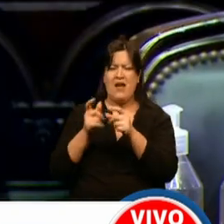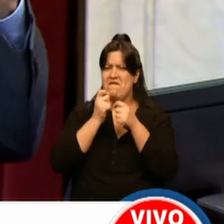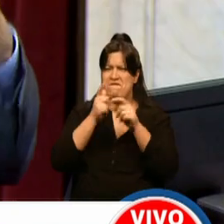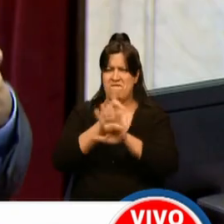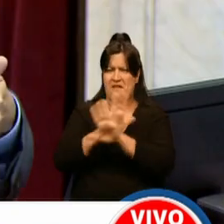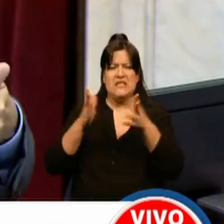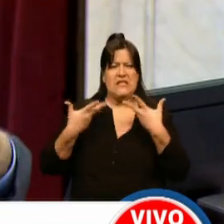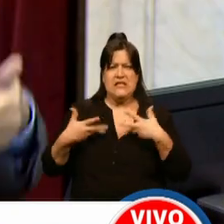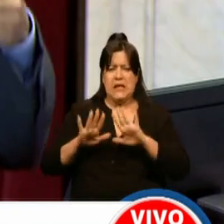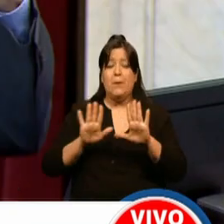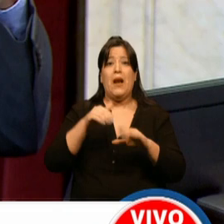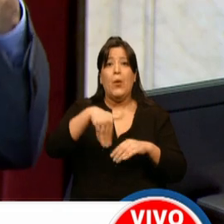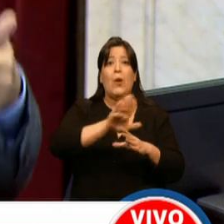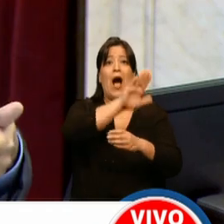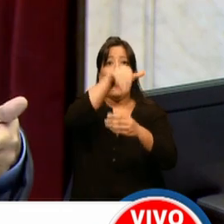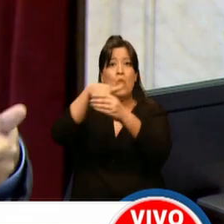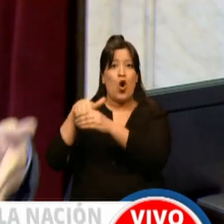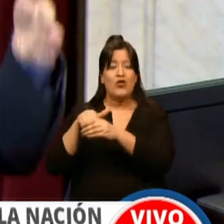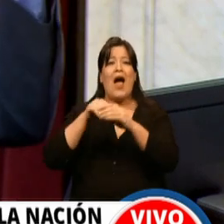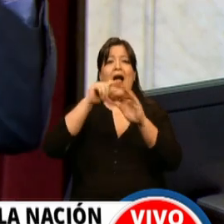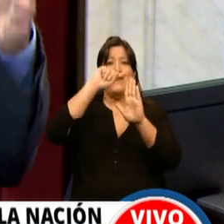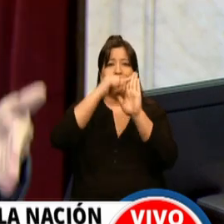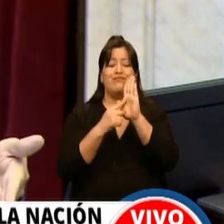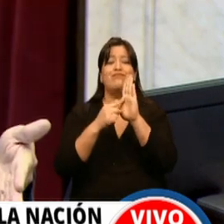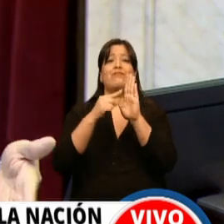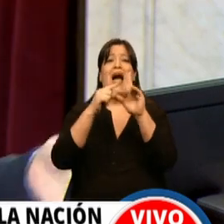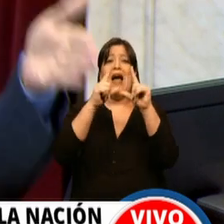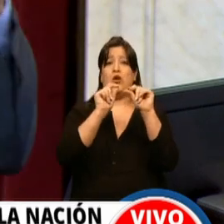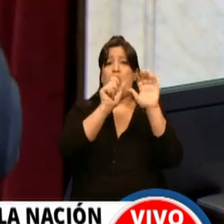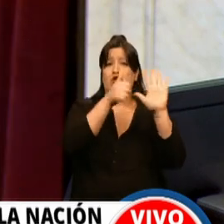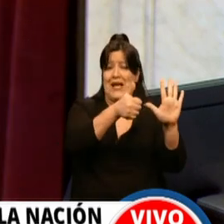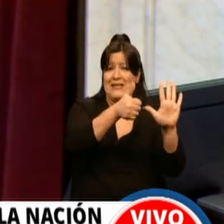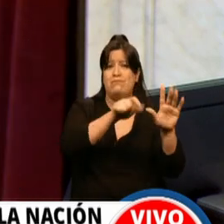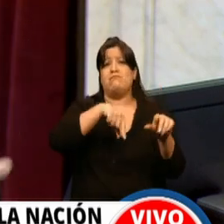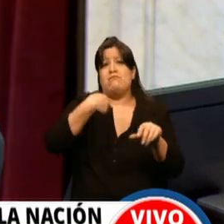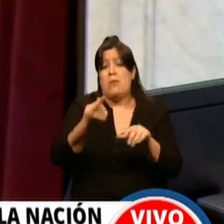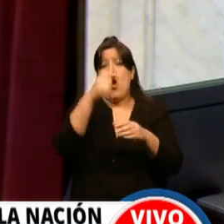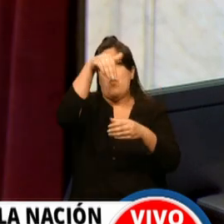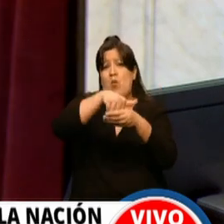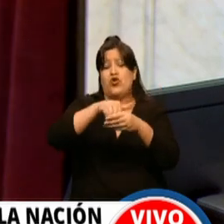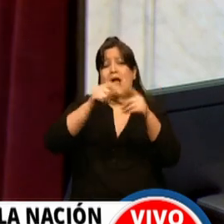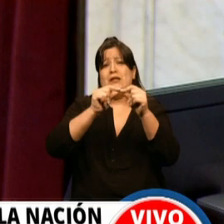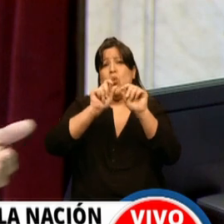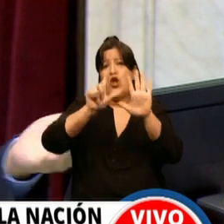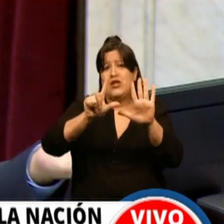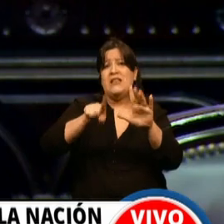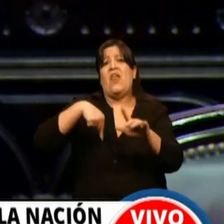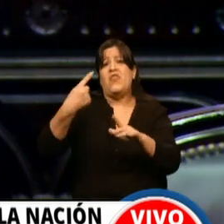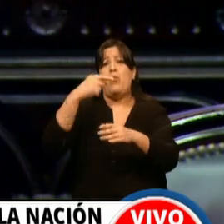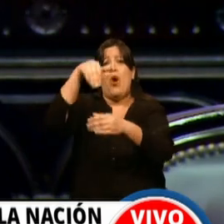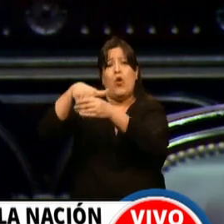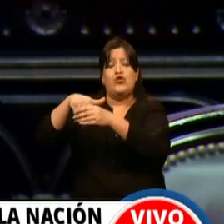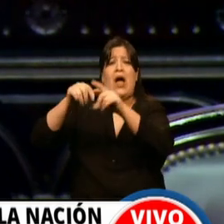vamos a votar de manera nominal el artículo 6 el artículo 7 y el artículo 8